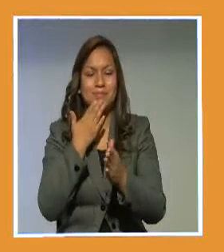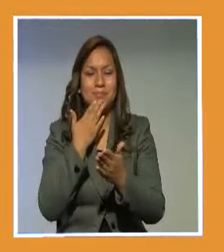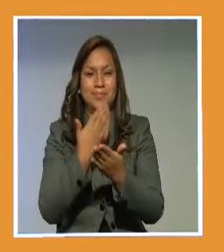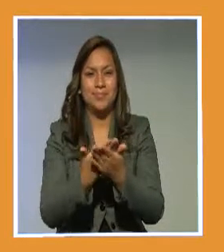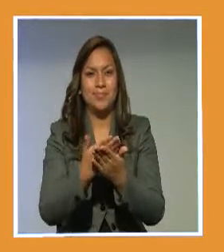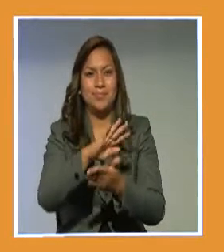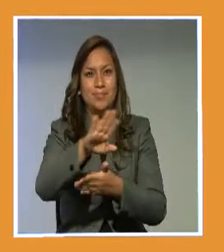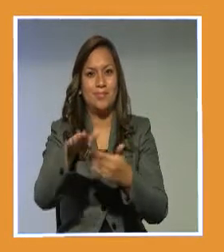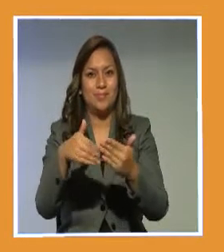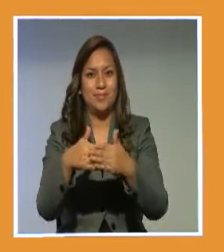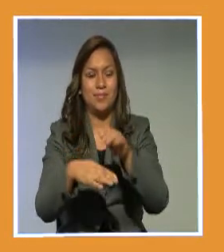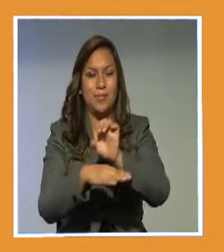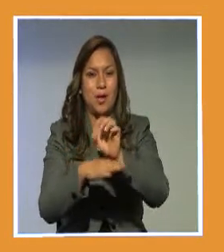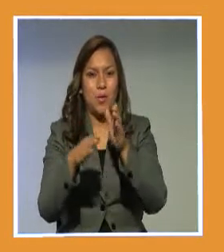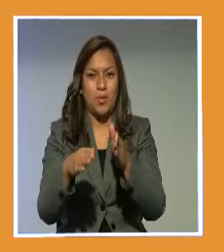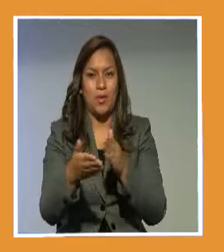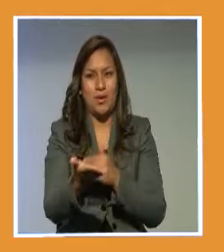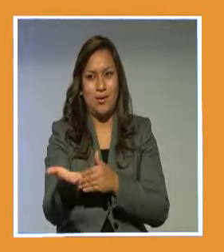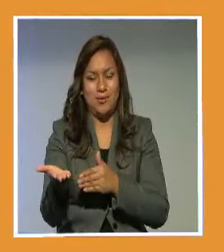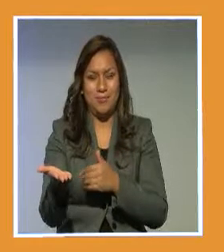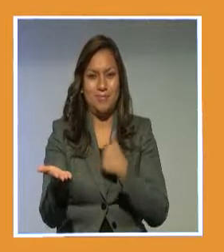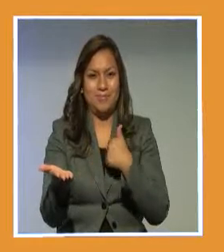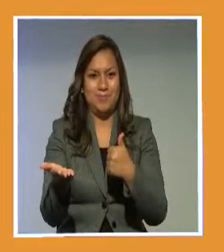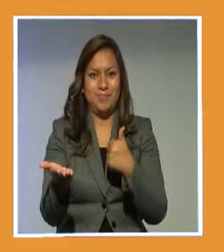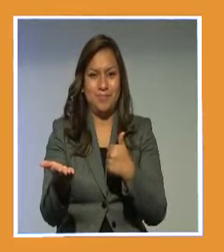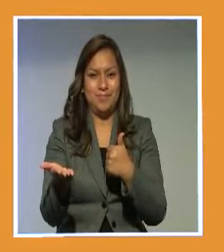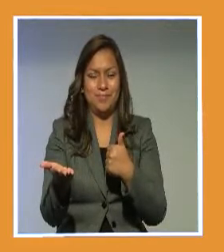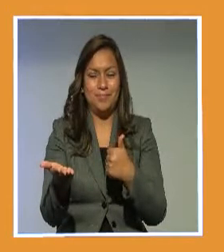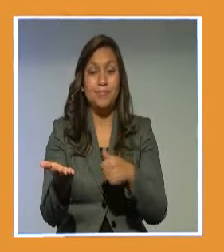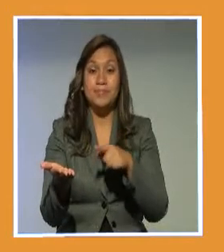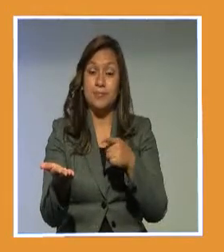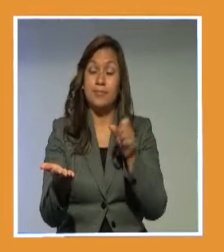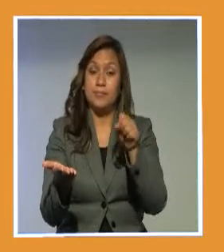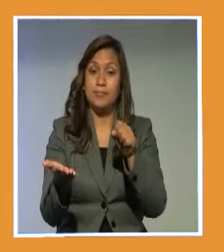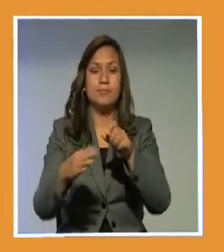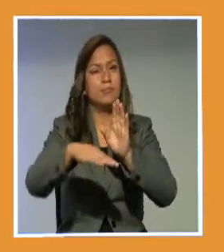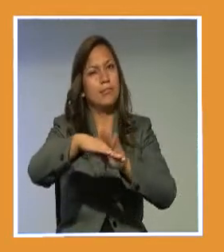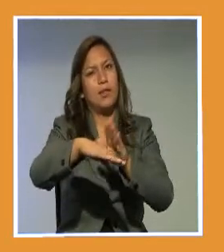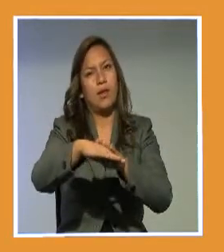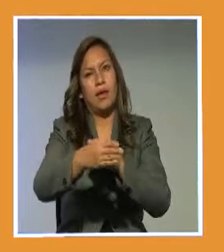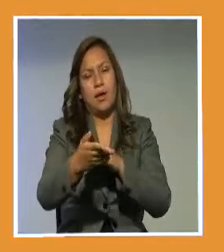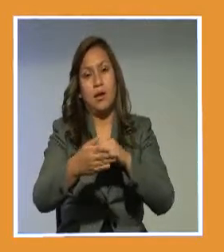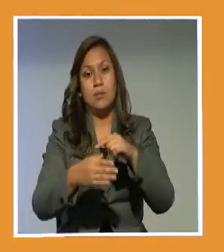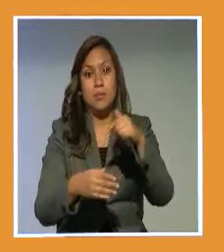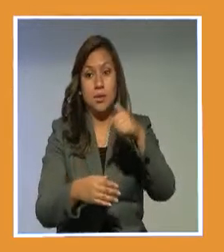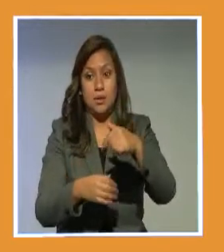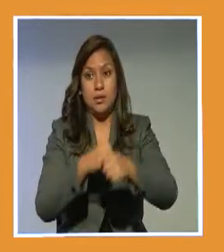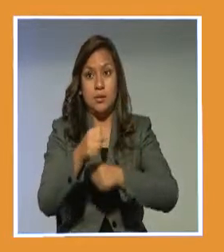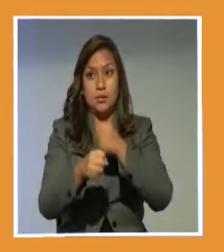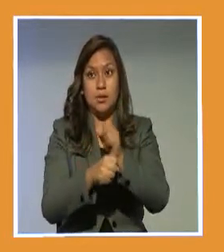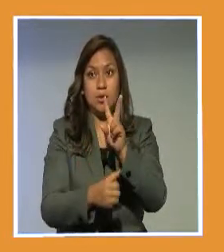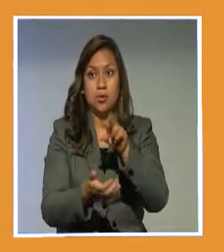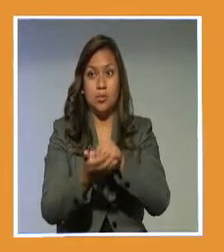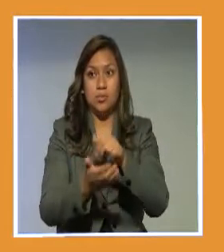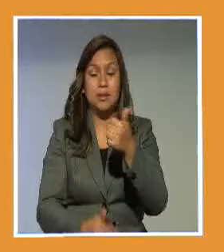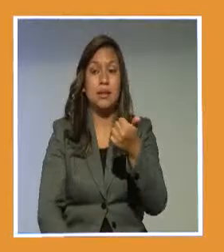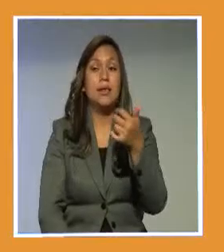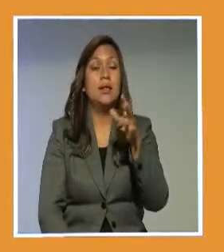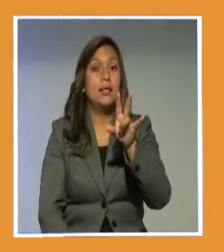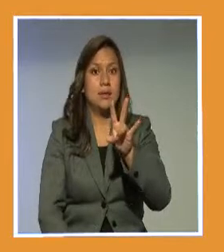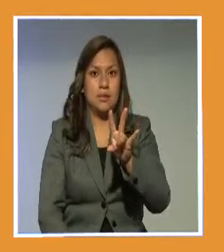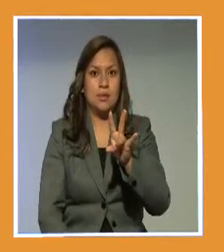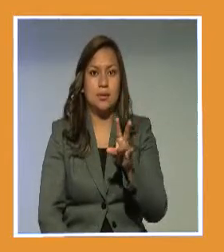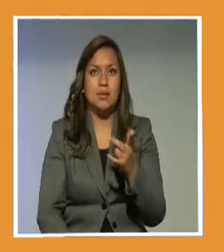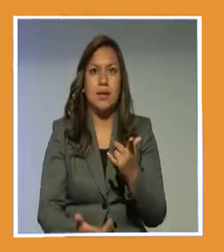solidaridad despertada por el pueblo ecuatoriano, de tal manera que eso es lo que llamamos para el próximo año, el 2017, que esté cargado de